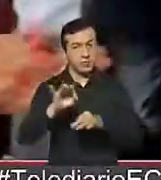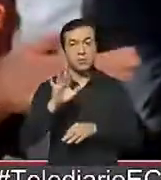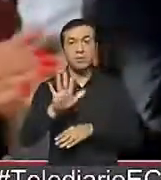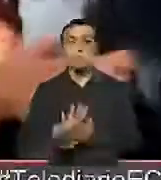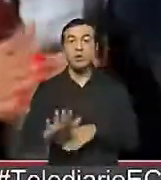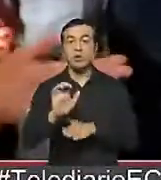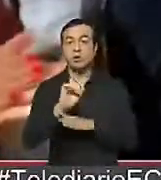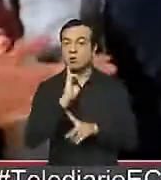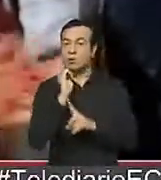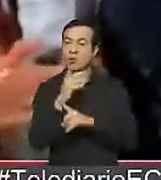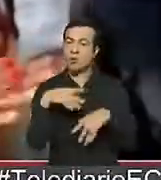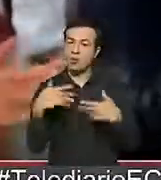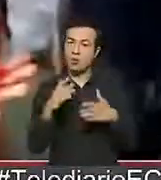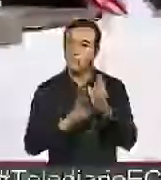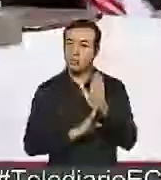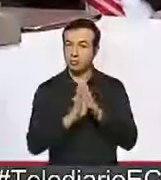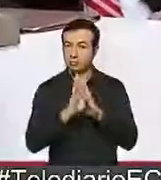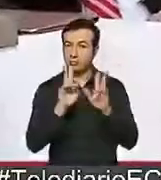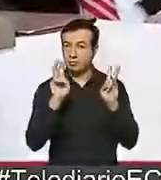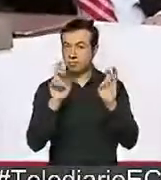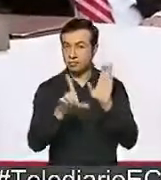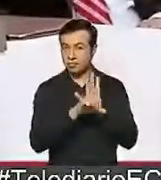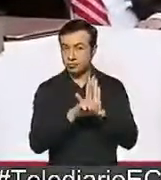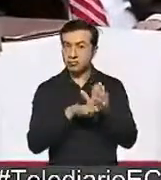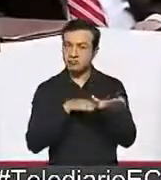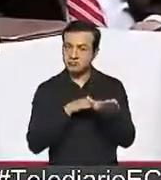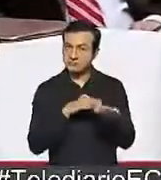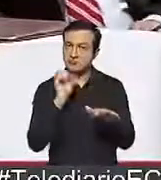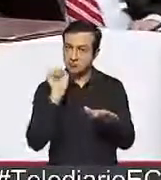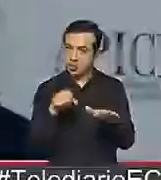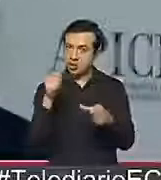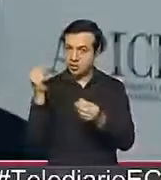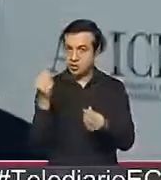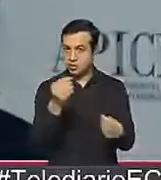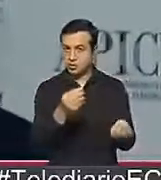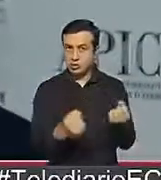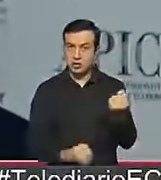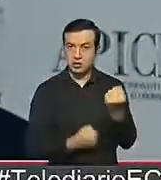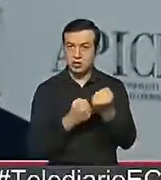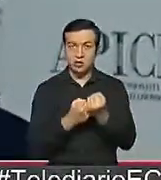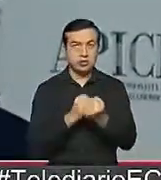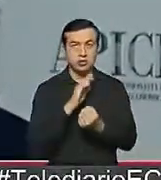Ecuador ha logrado avances en materia jurídica que garantizan inversiones. Vamos a